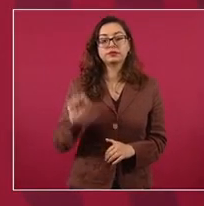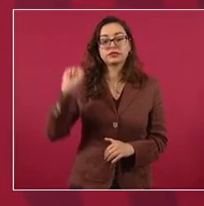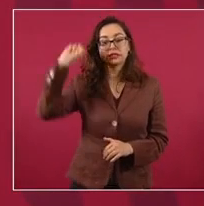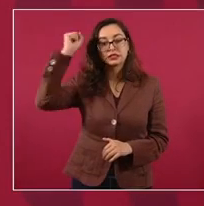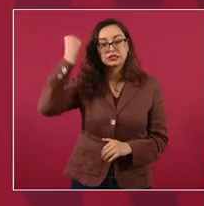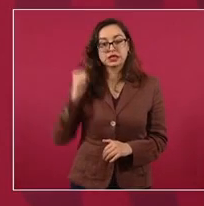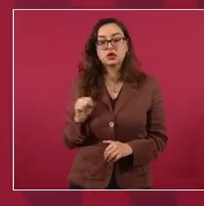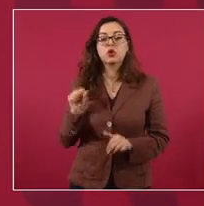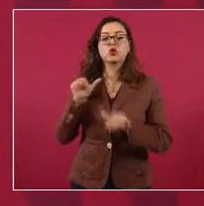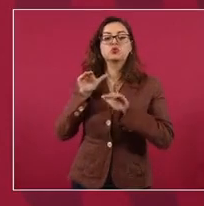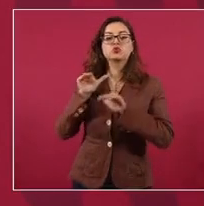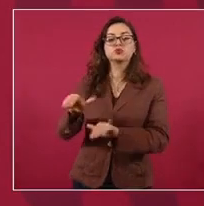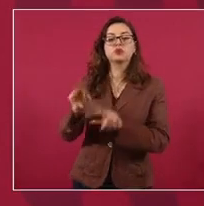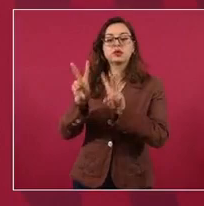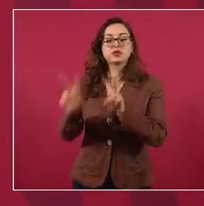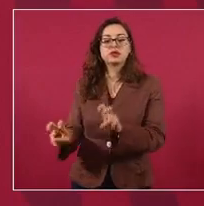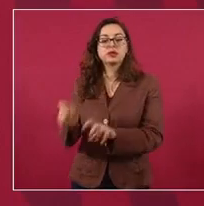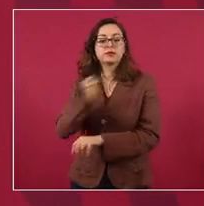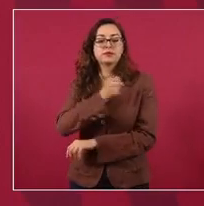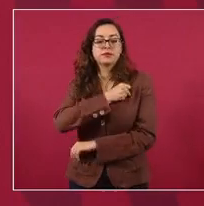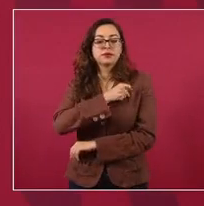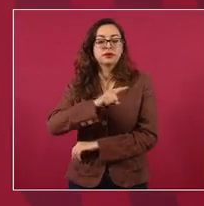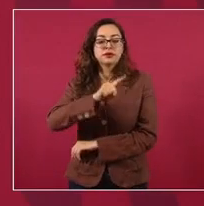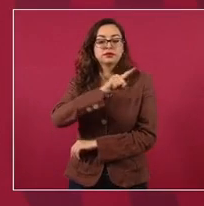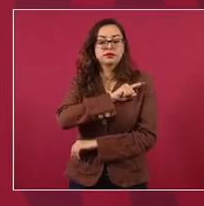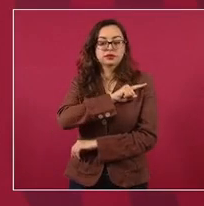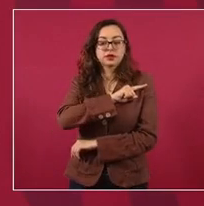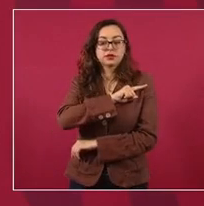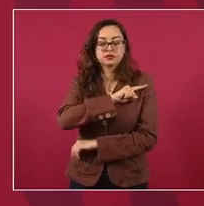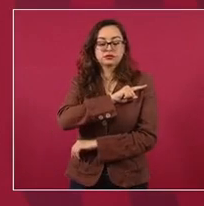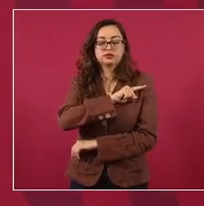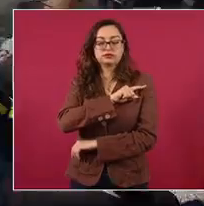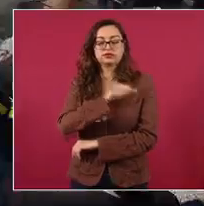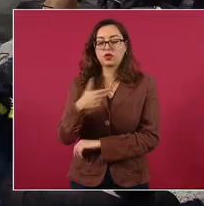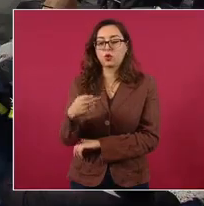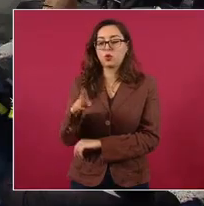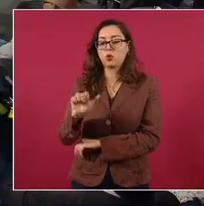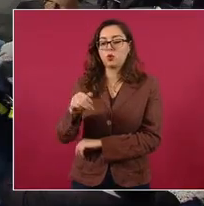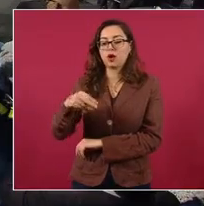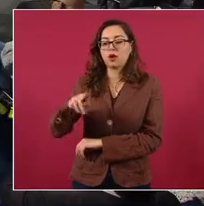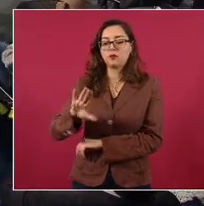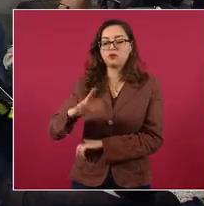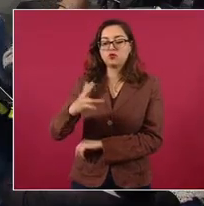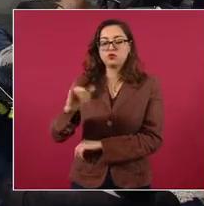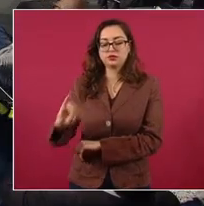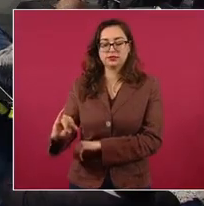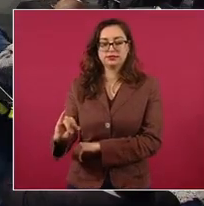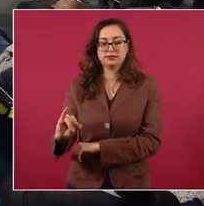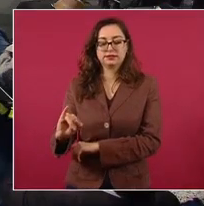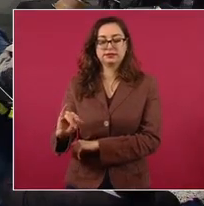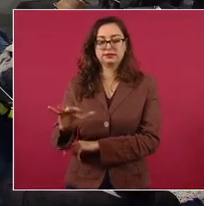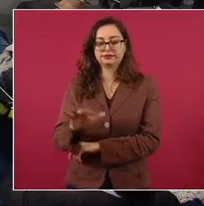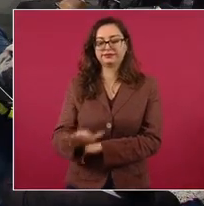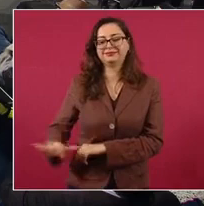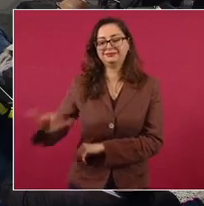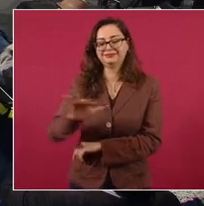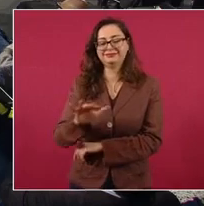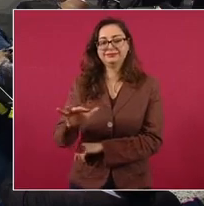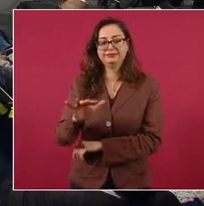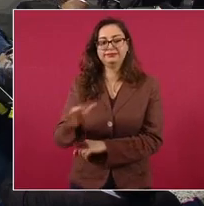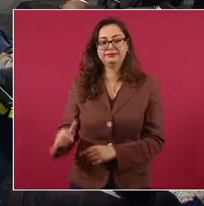salud, es Guamuchi. Guamuchi es la tierra de Pedro Infante,